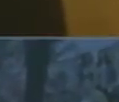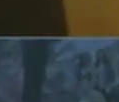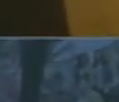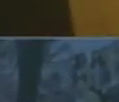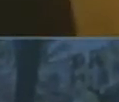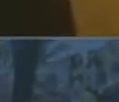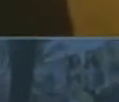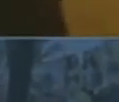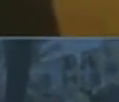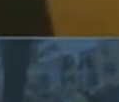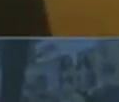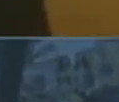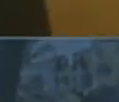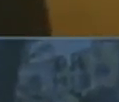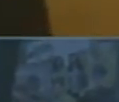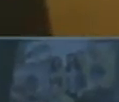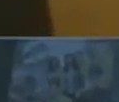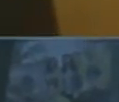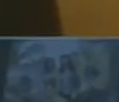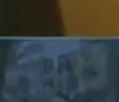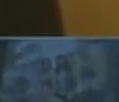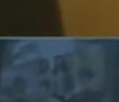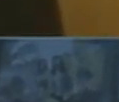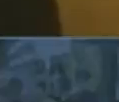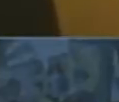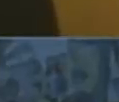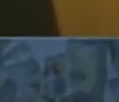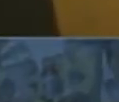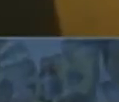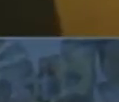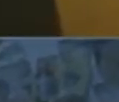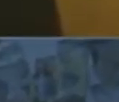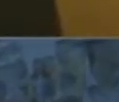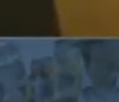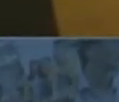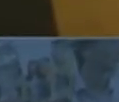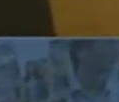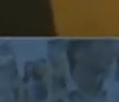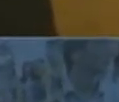Escándalo, como dice por ahí la canción de Kiara, ¿no es?